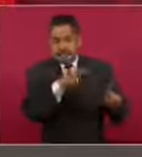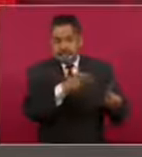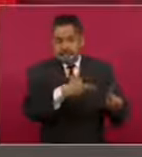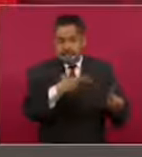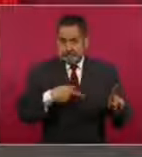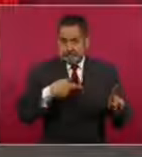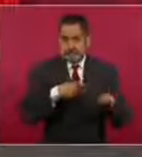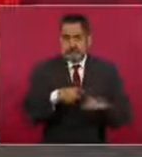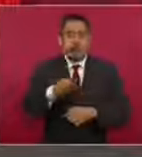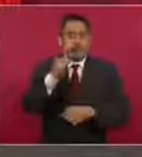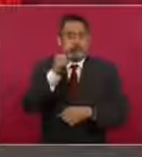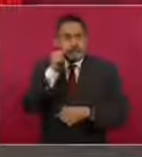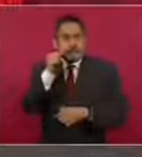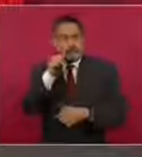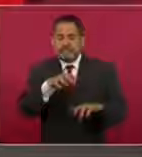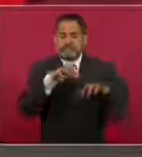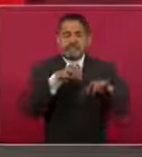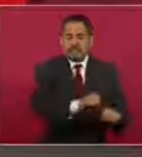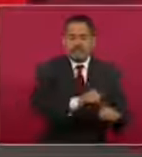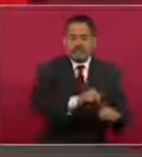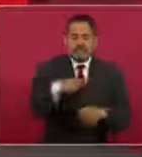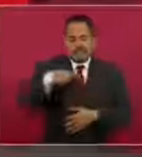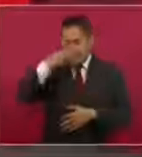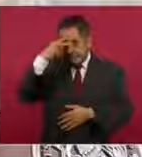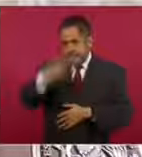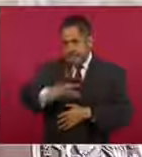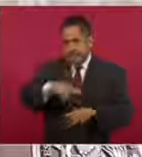se detuvo en México.